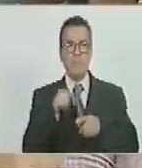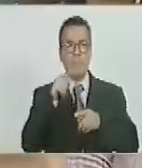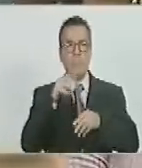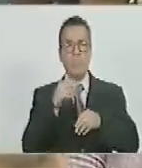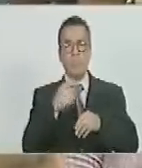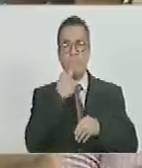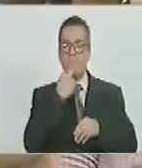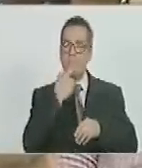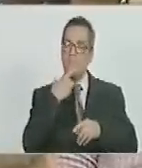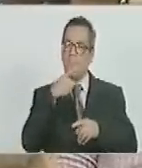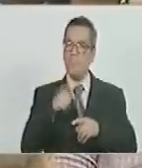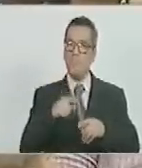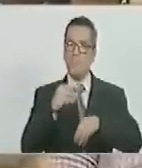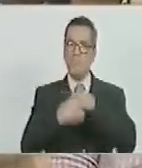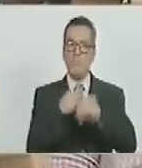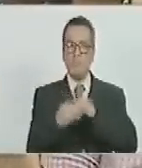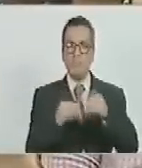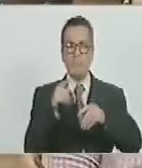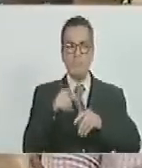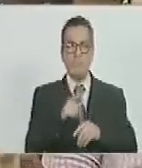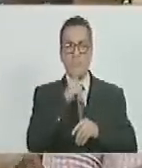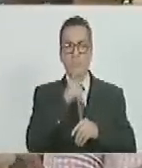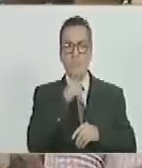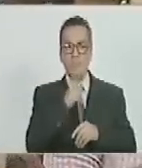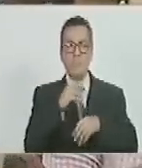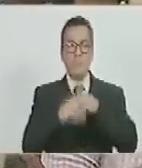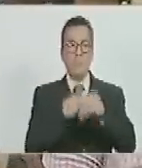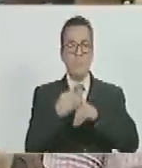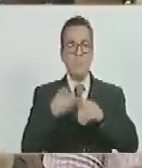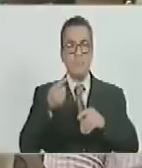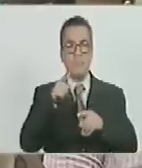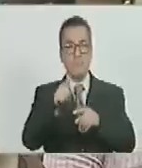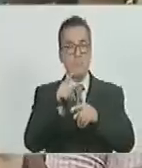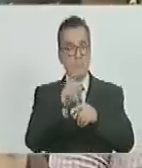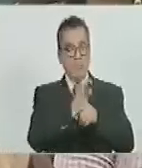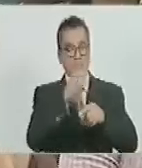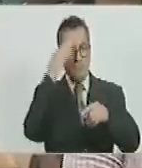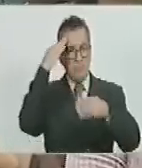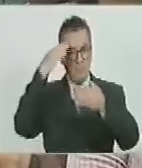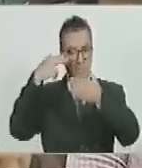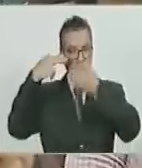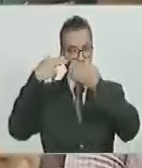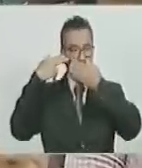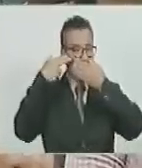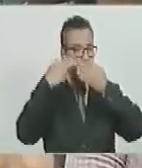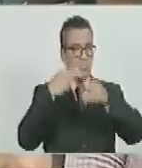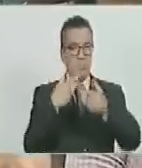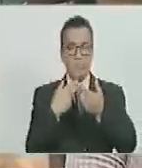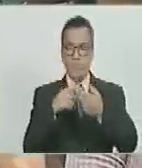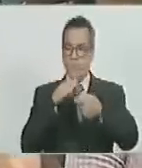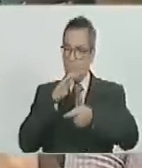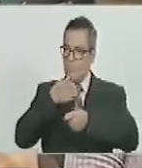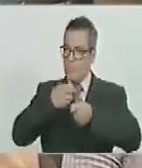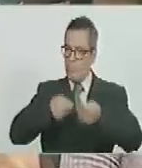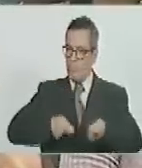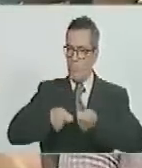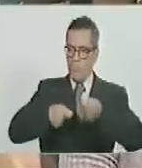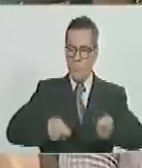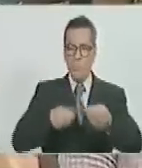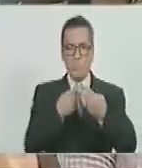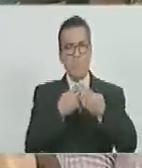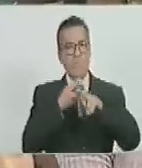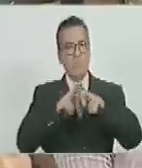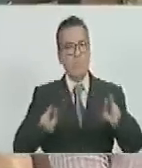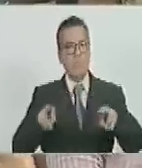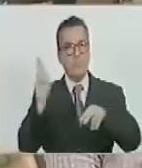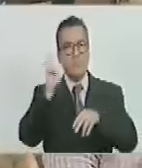acto con un episodio oscuro, un acto de naturaleza terrorista contra la paz y la estabilidad de la